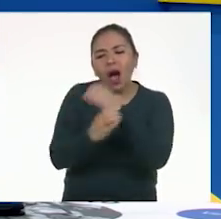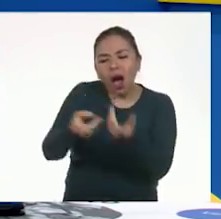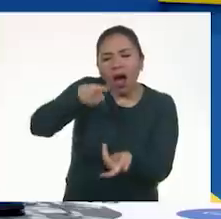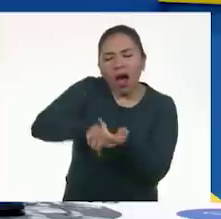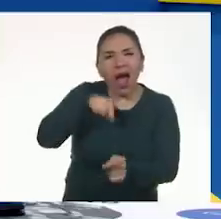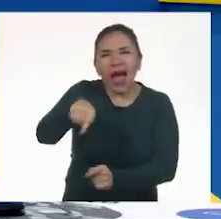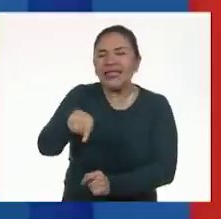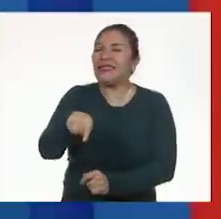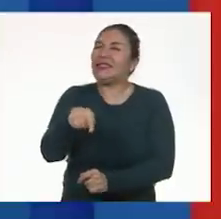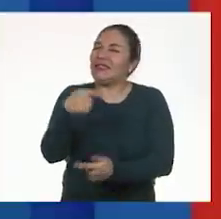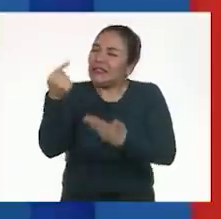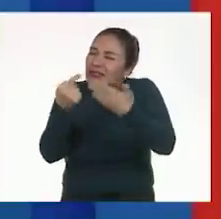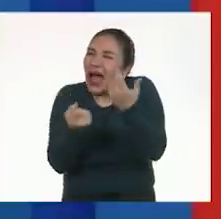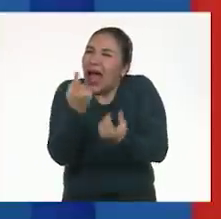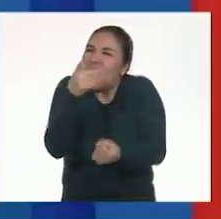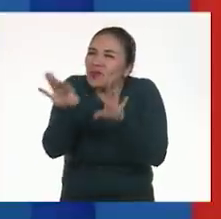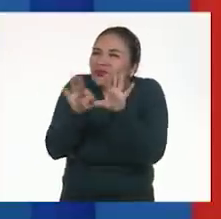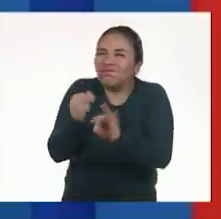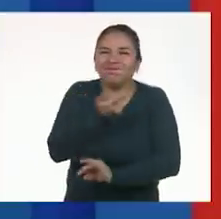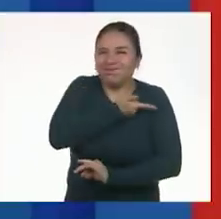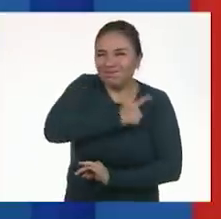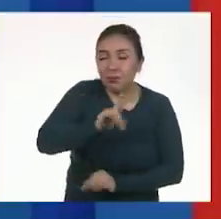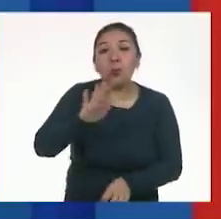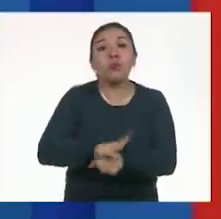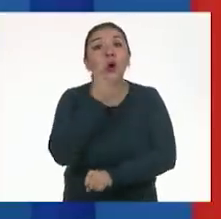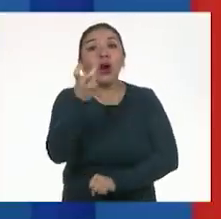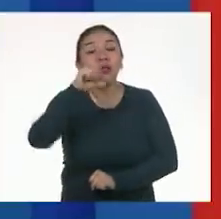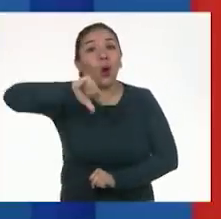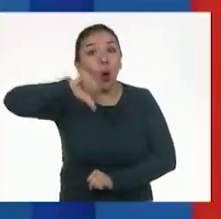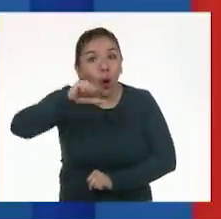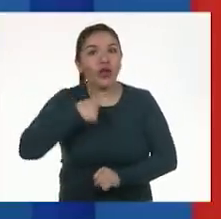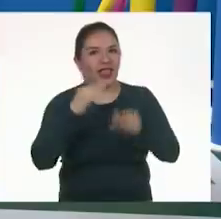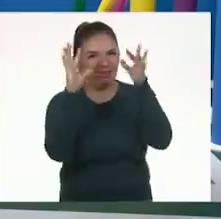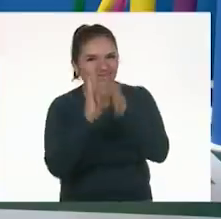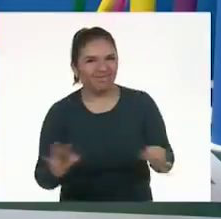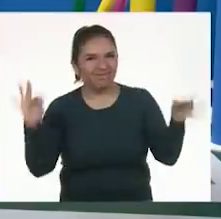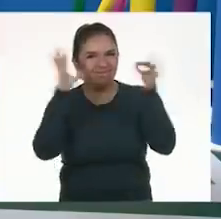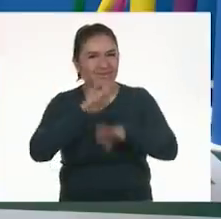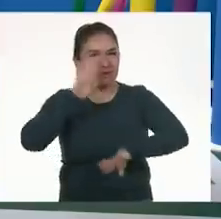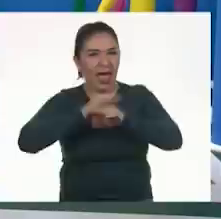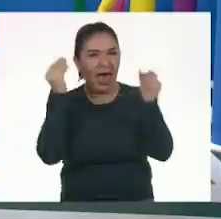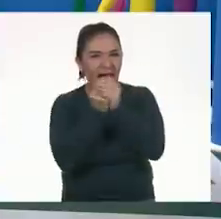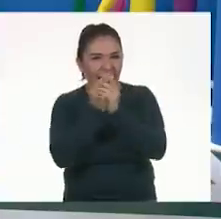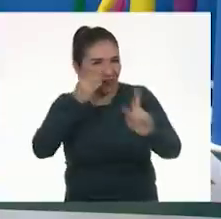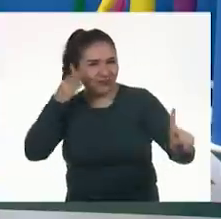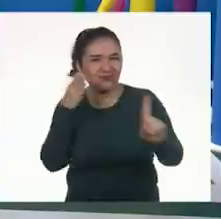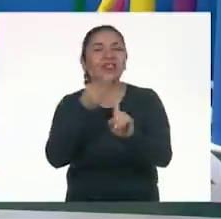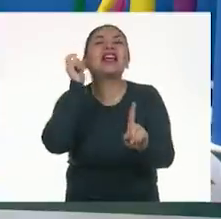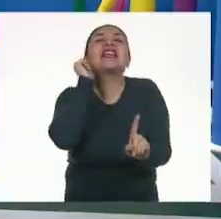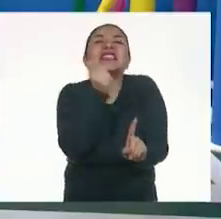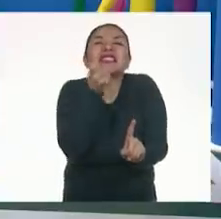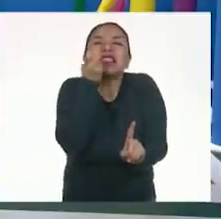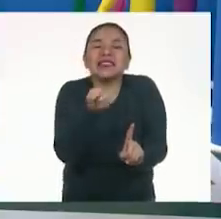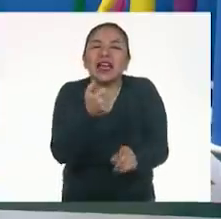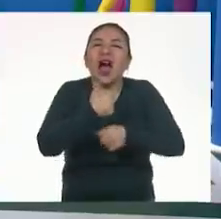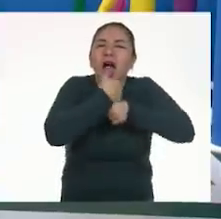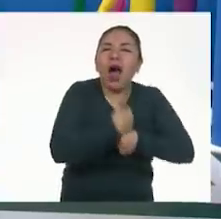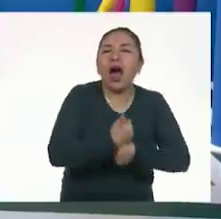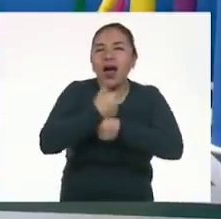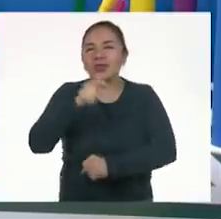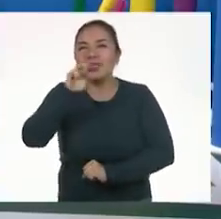las tragedias. Entonces, para eso, el día de hoy vamos a dedicar nuestra clase a hablar de lo que es la